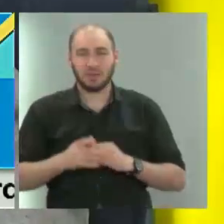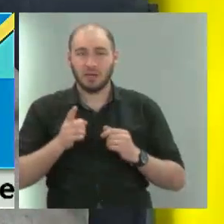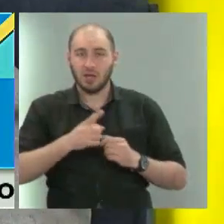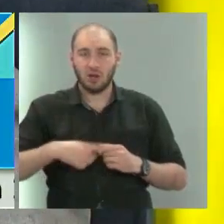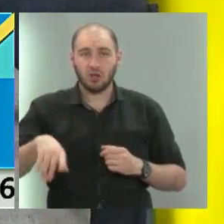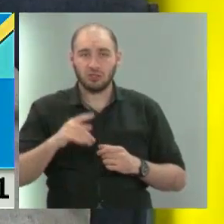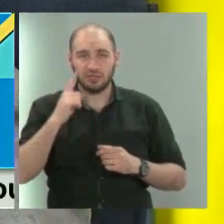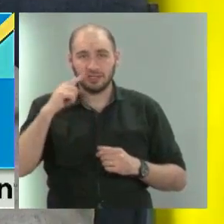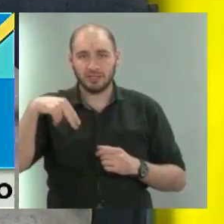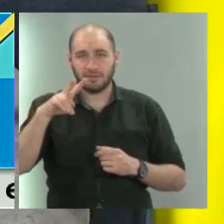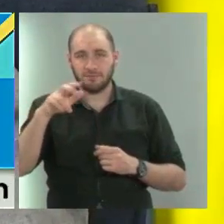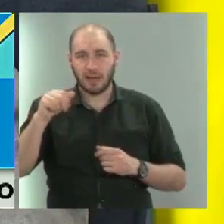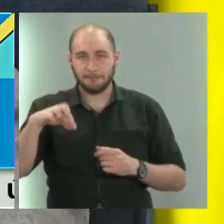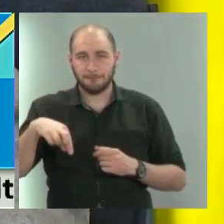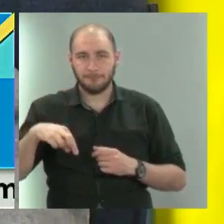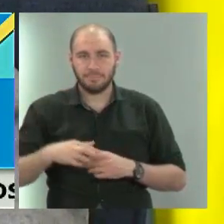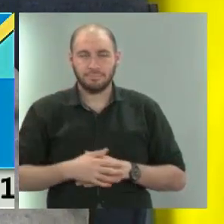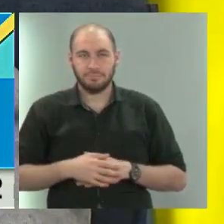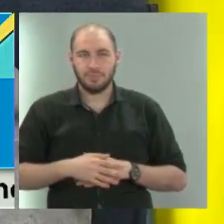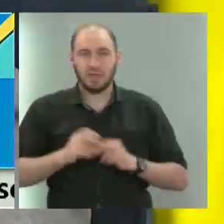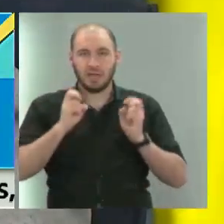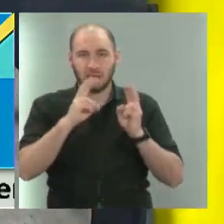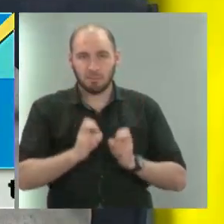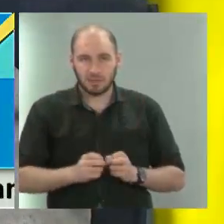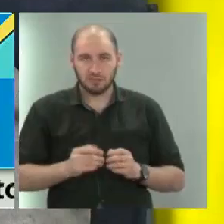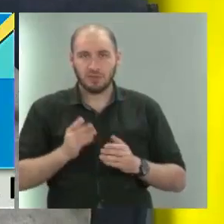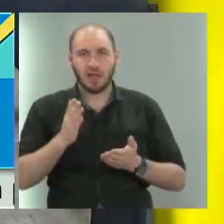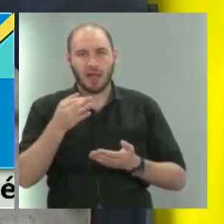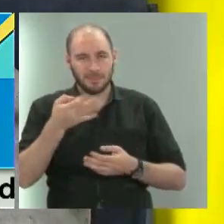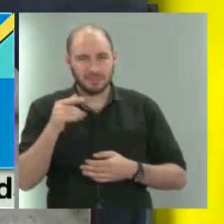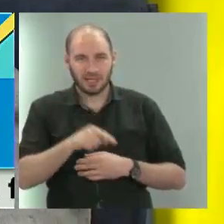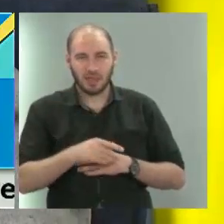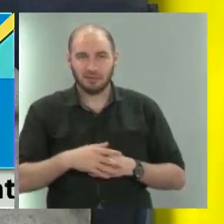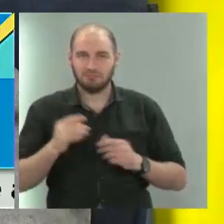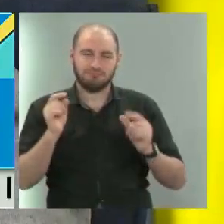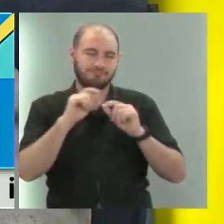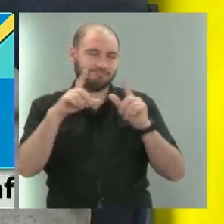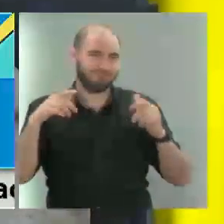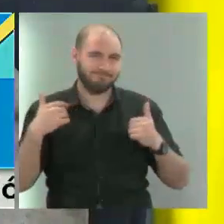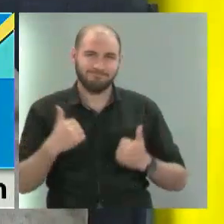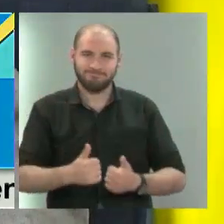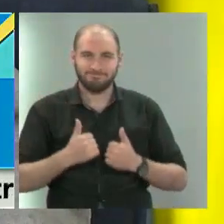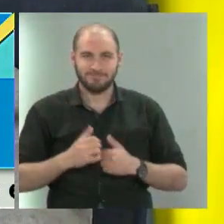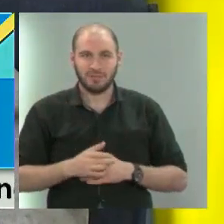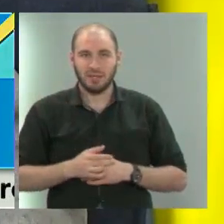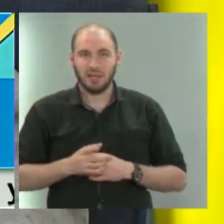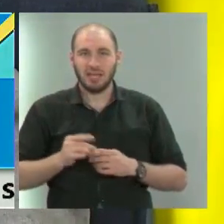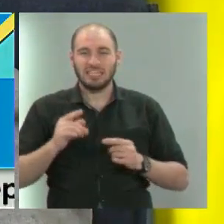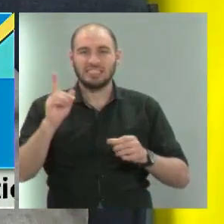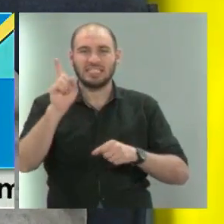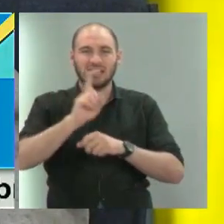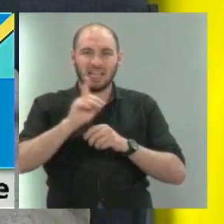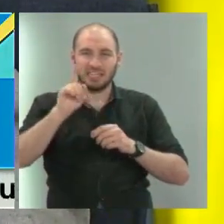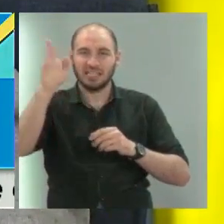en el INVAP, que es Investigaciones Aplicadas. Es una maravilla. Le estamos haciendo satélites a